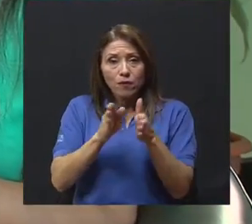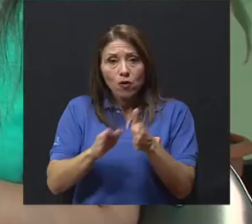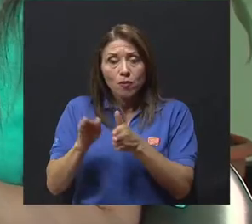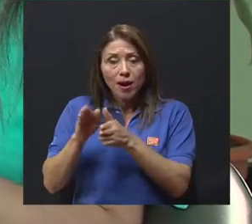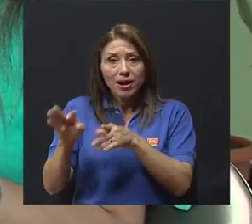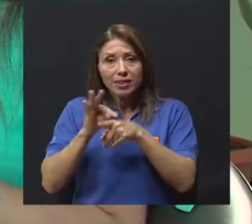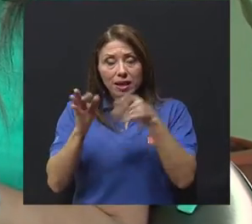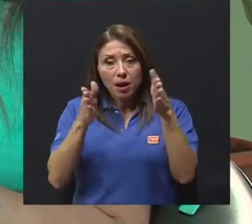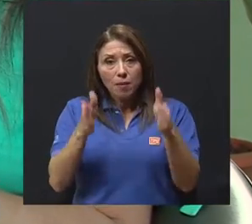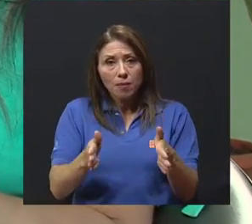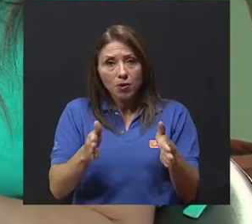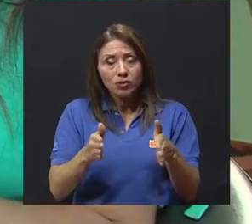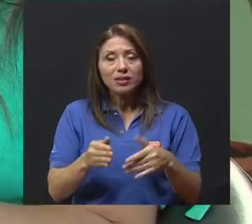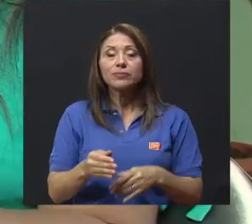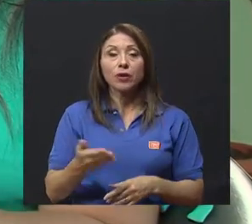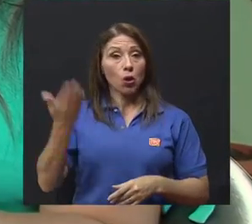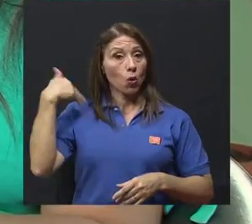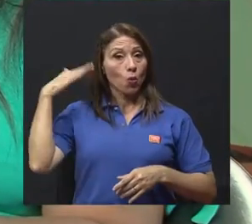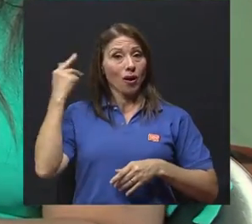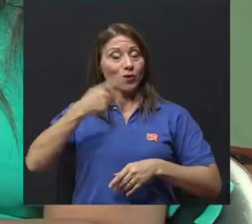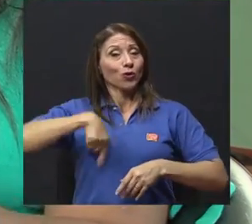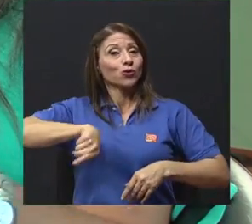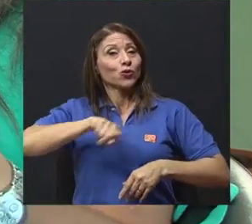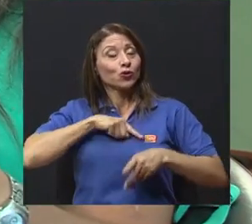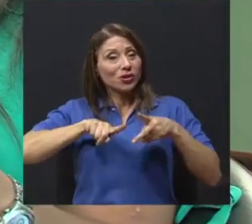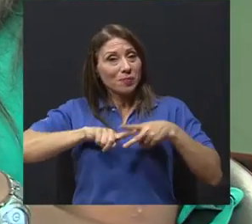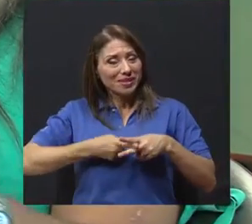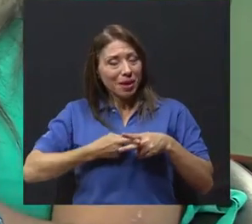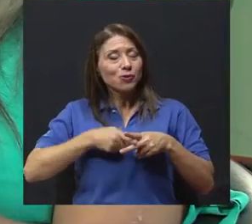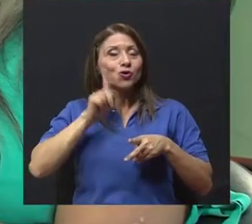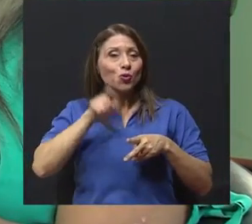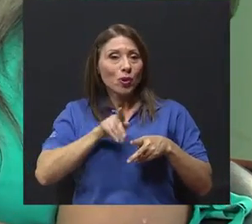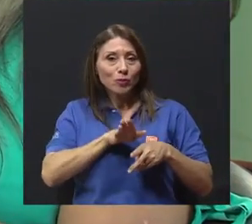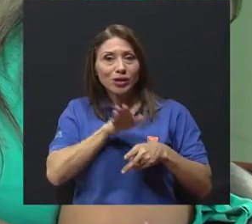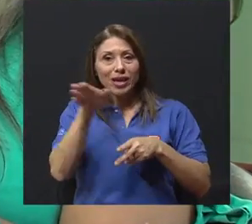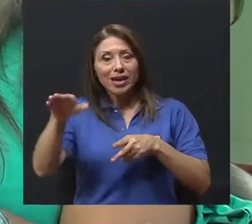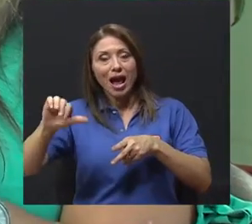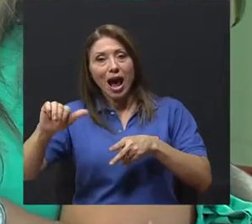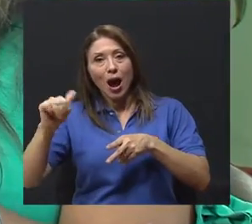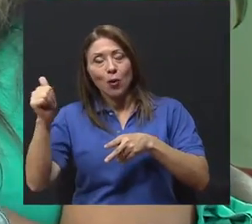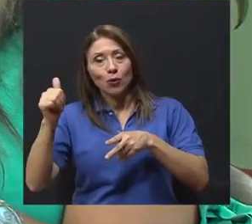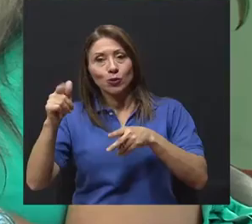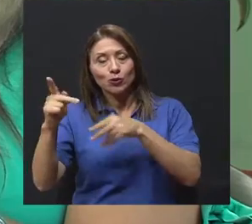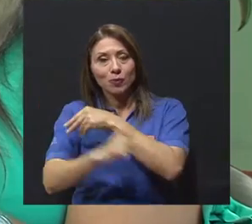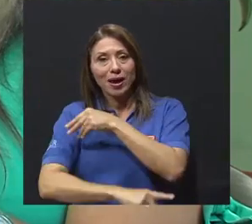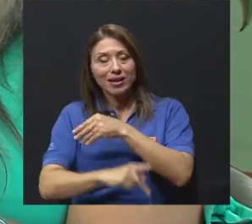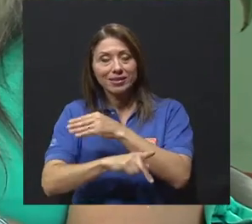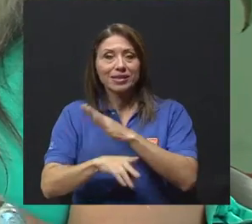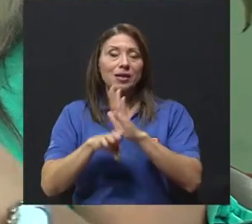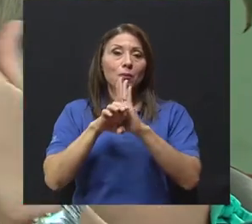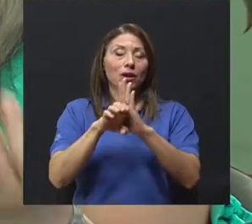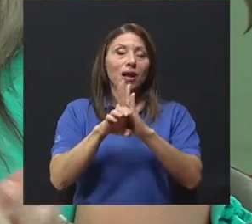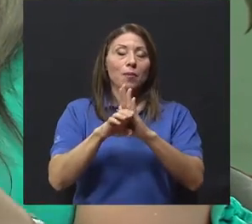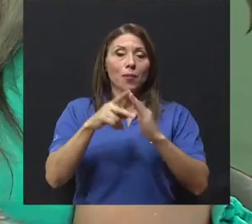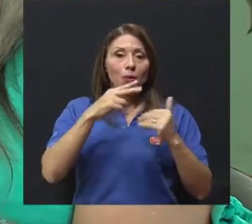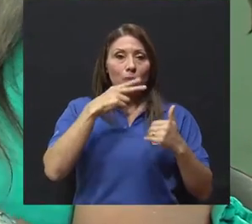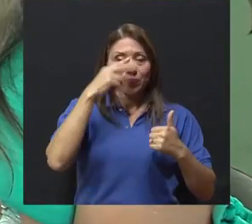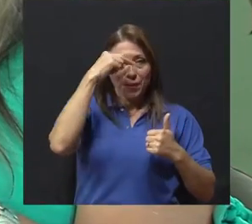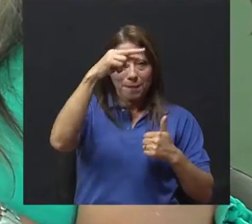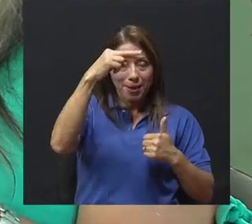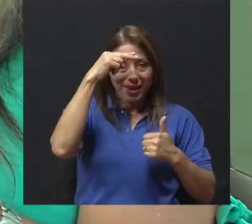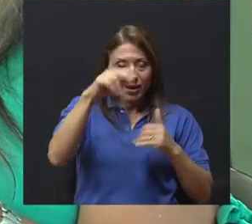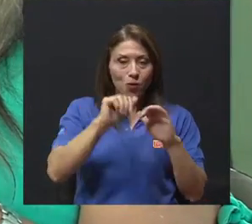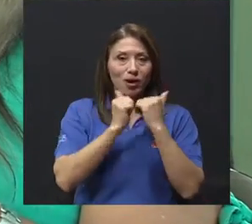tuvimos que salir afuera y se hicieron varias capacitaciones asociación mexicana de kino terapeutas a cabo en